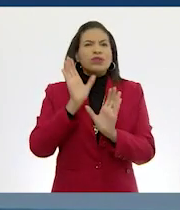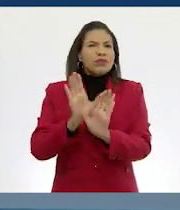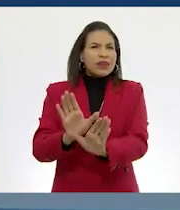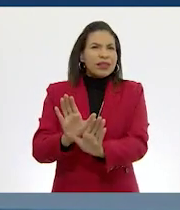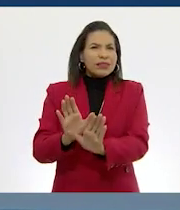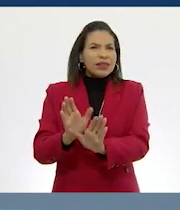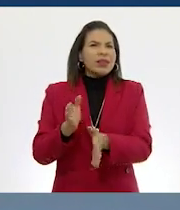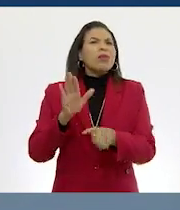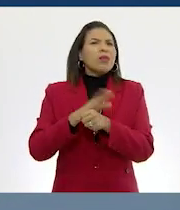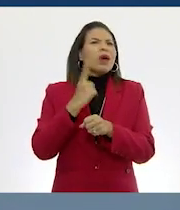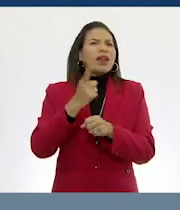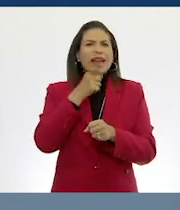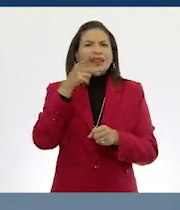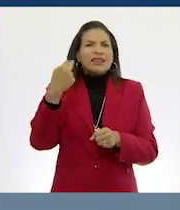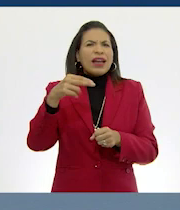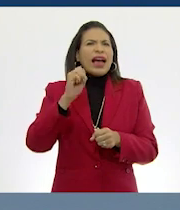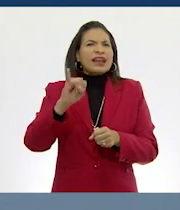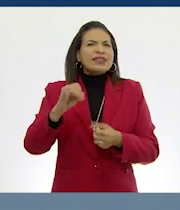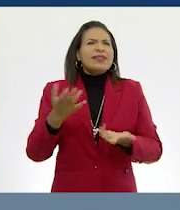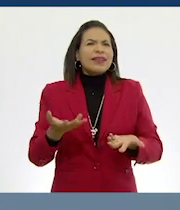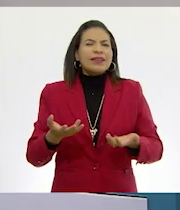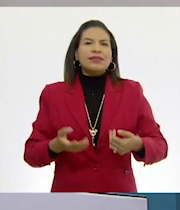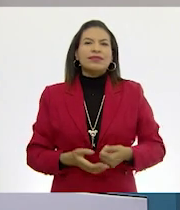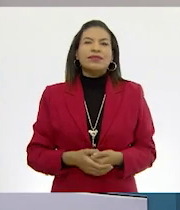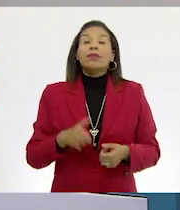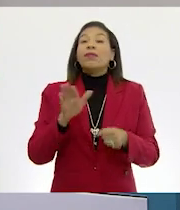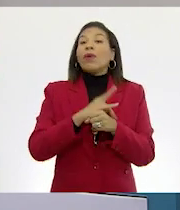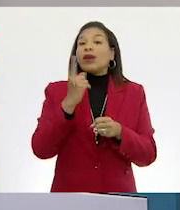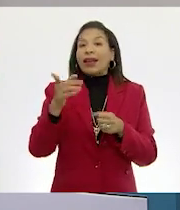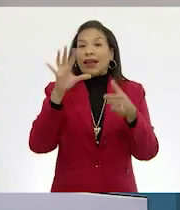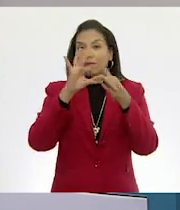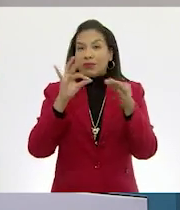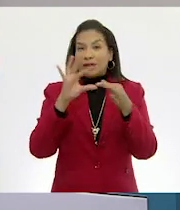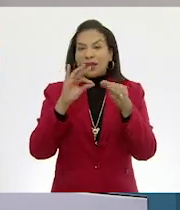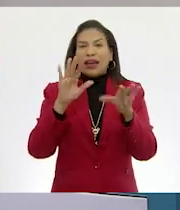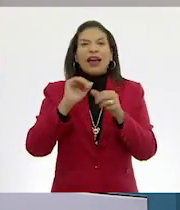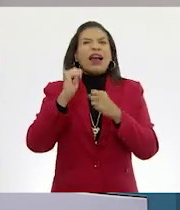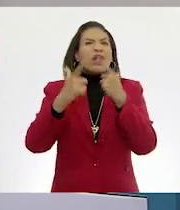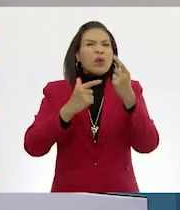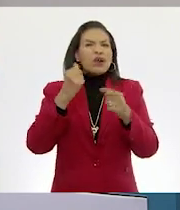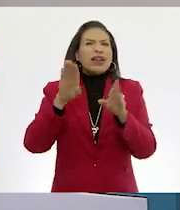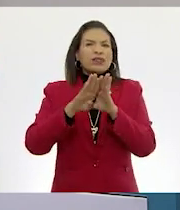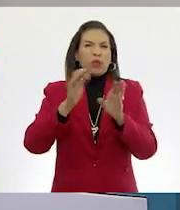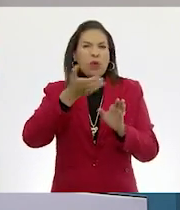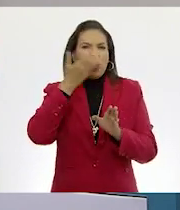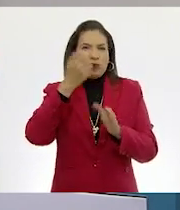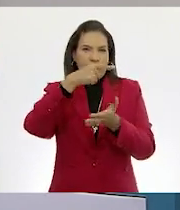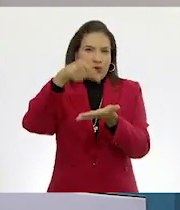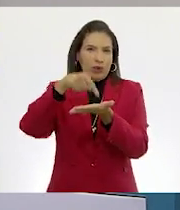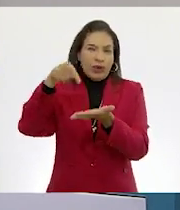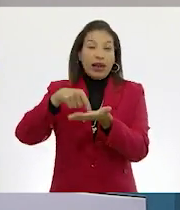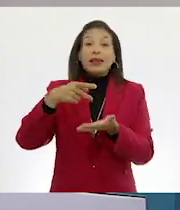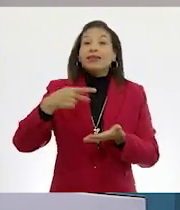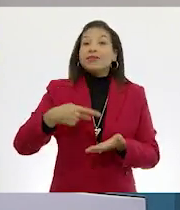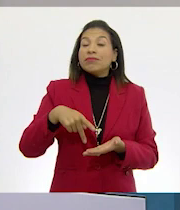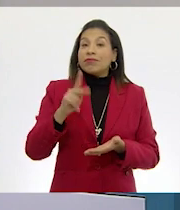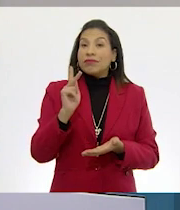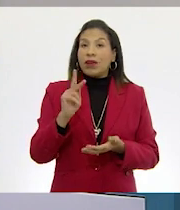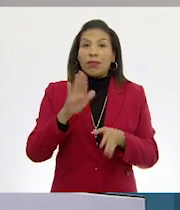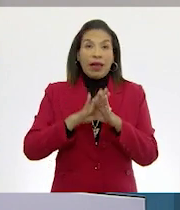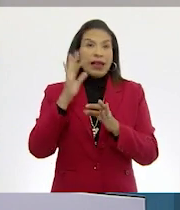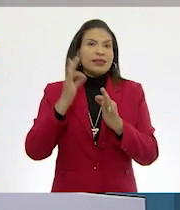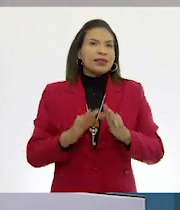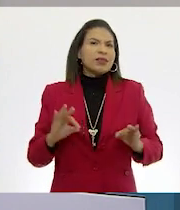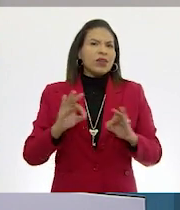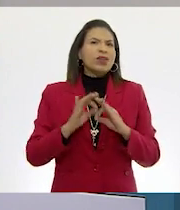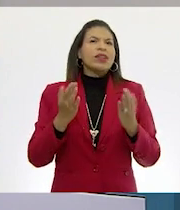costumbristas. ¿Por qué las llamaban así? Pues porque describían algunas costumbres de los lugares, pero más